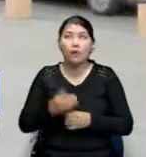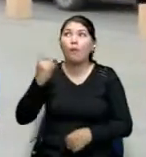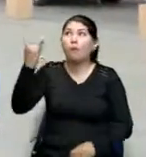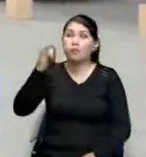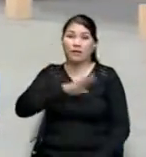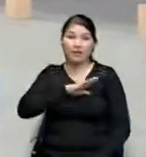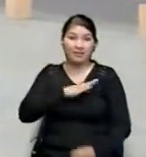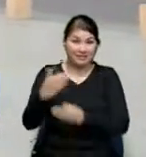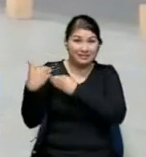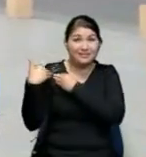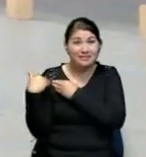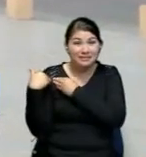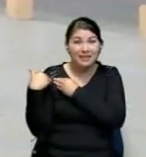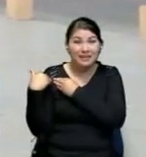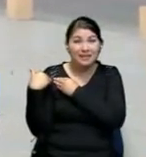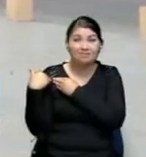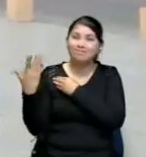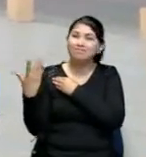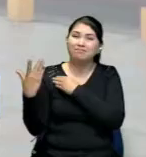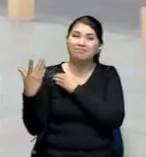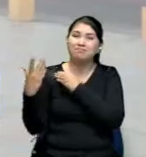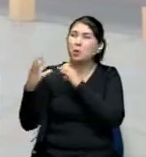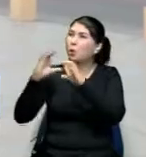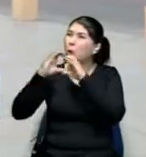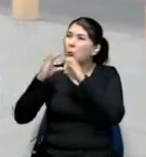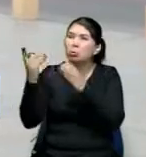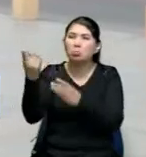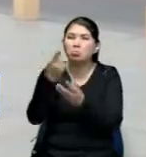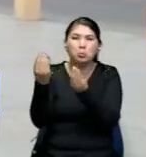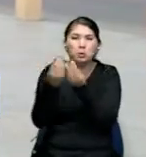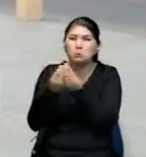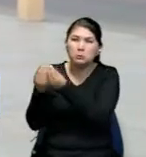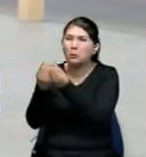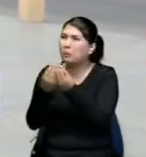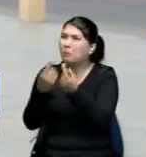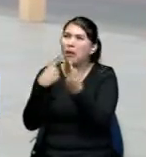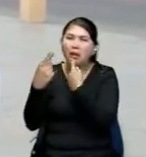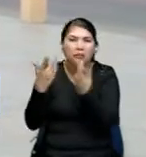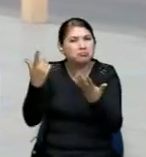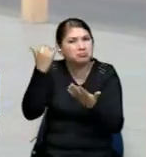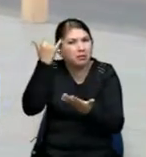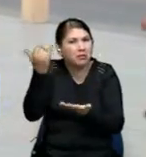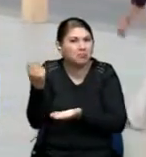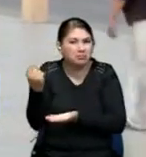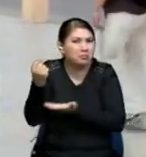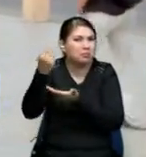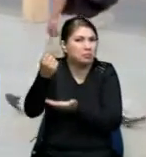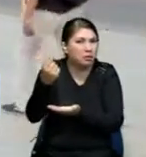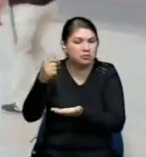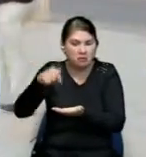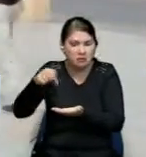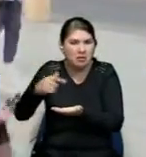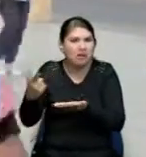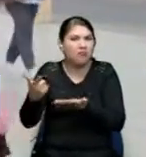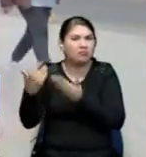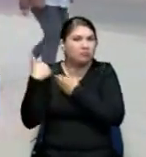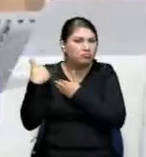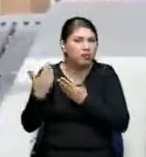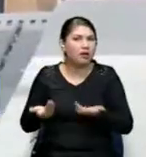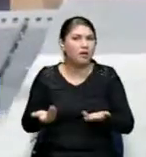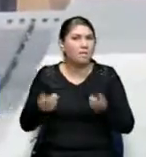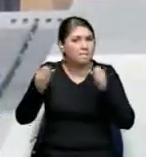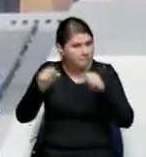encargado no están como en comunicación con el consejo para dentro del presupuesto dentro de las partes que ellos manejen